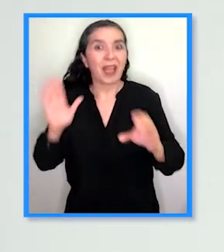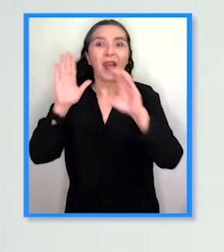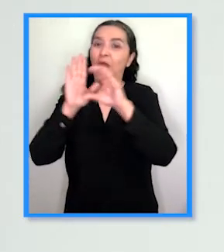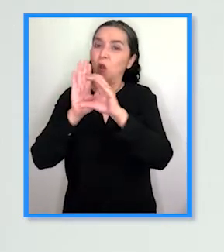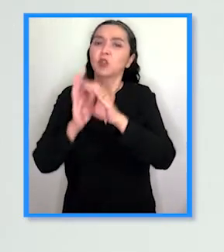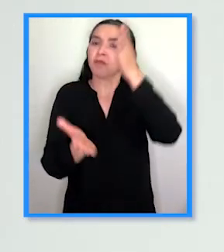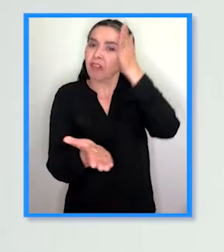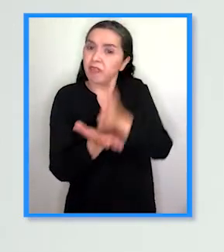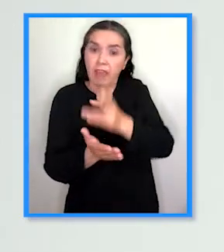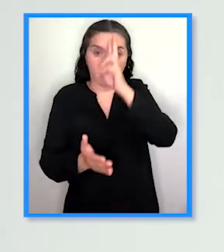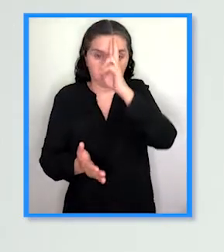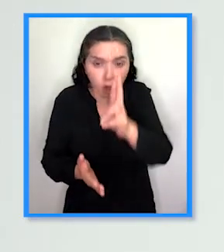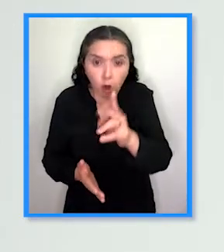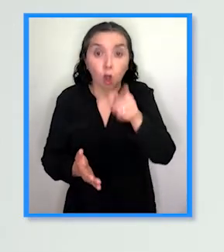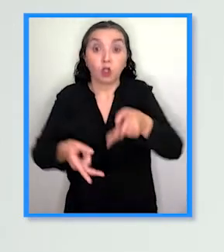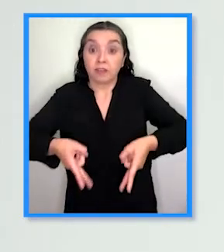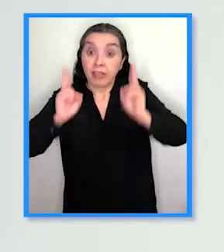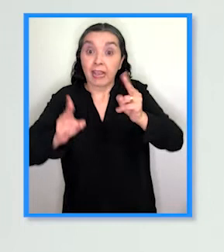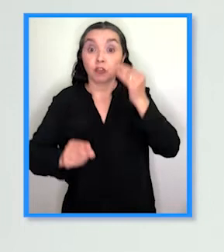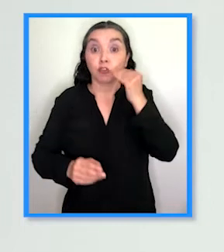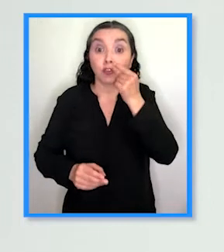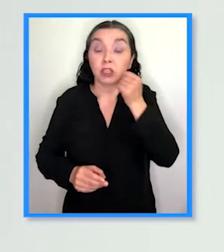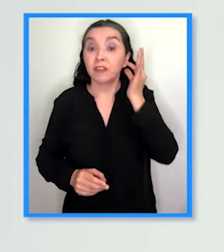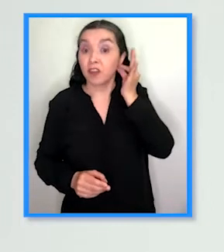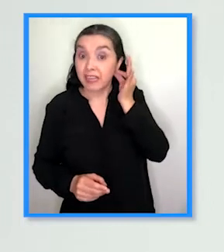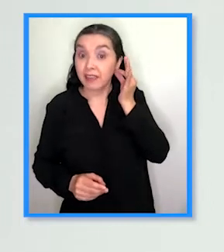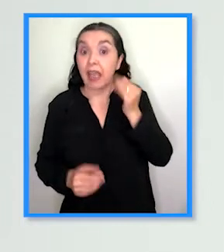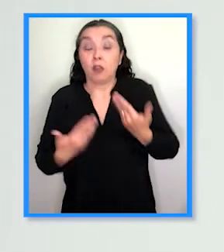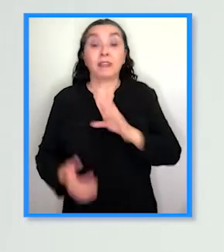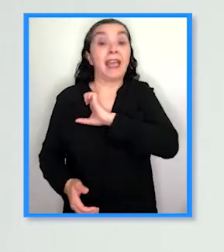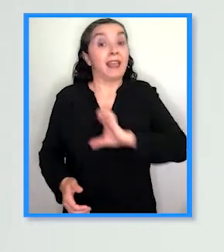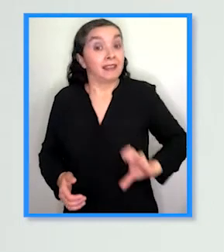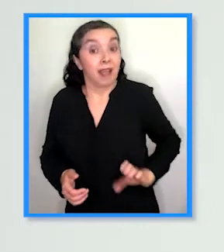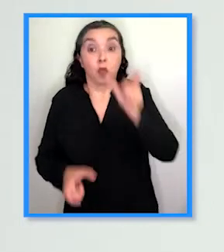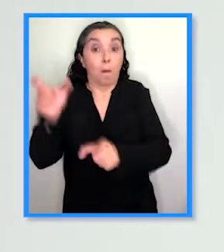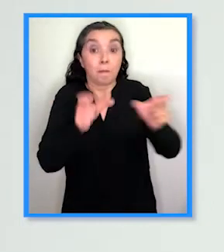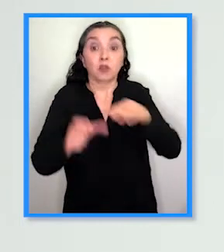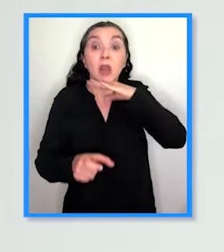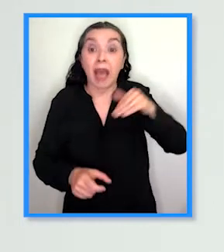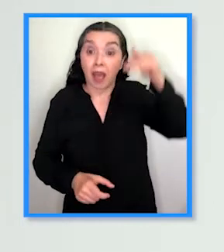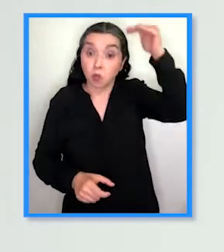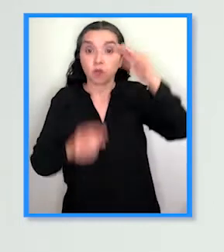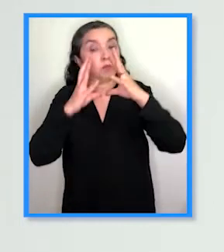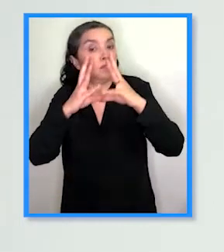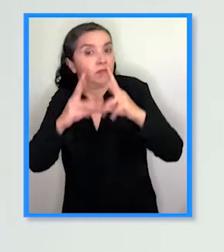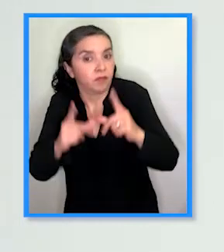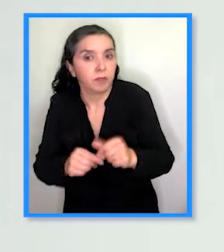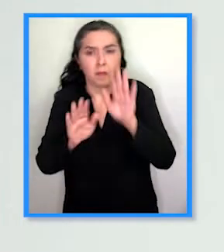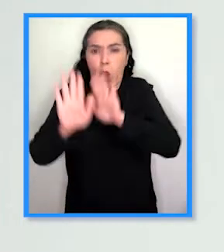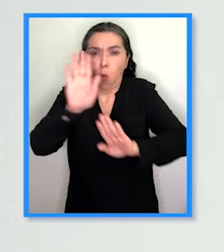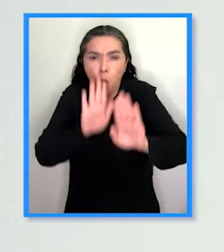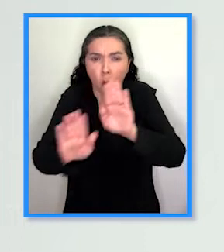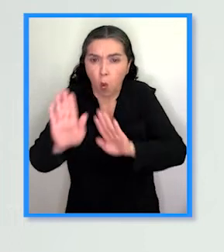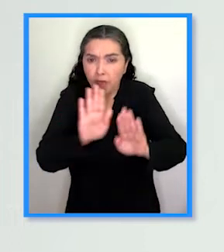debe reconocer los derechos de los niños y niñas, de manera que tanto el Estado como las personas adultas, las familias y los cuidadores